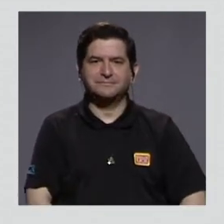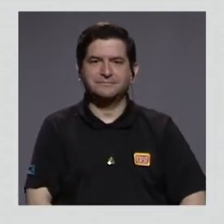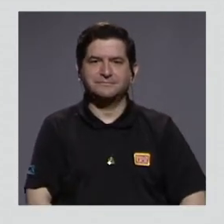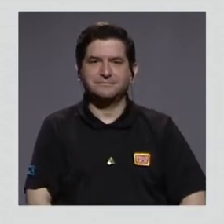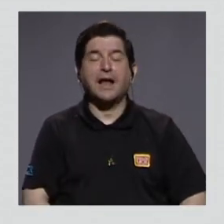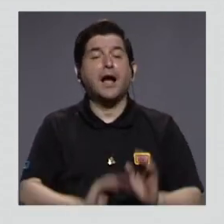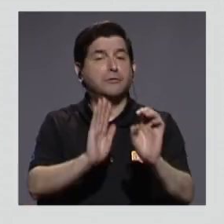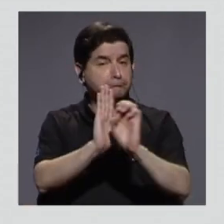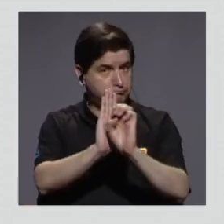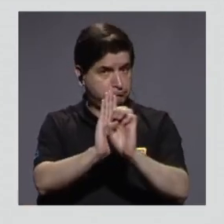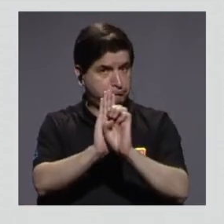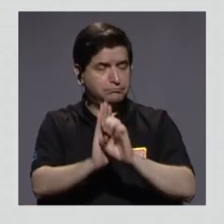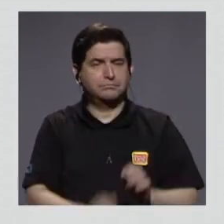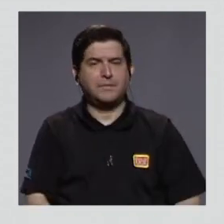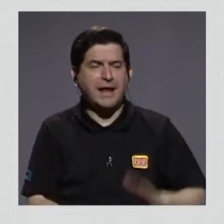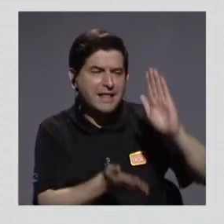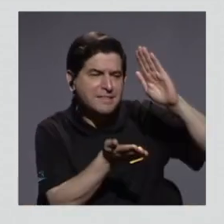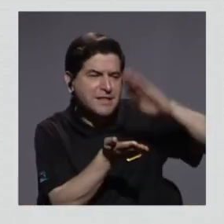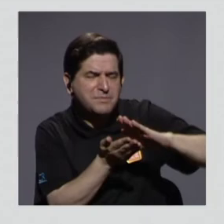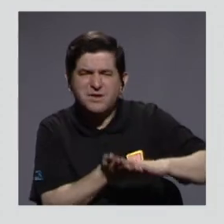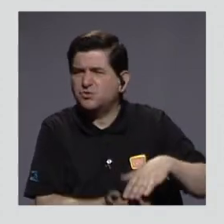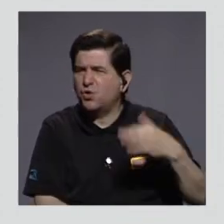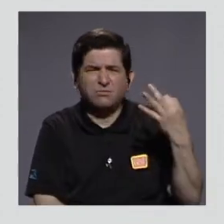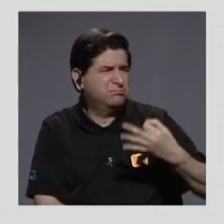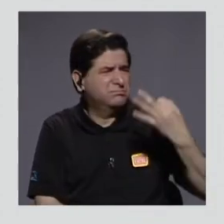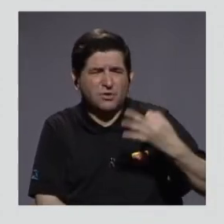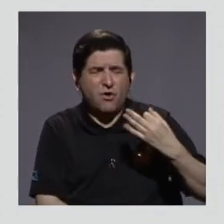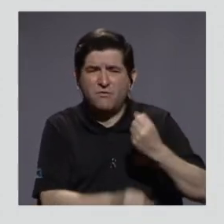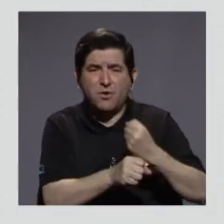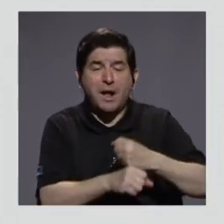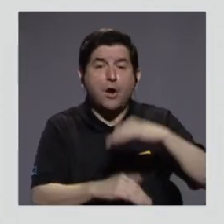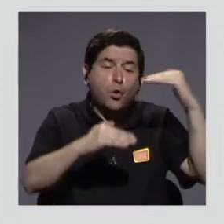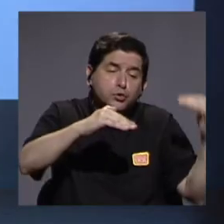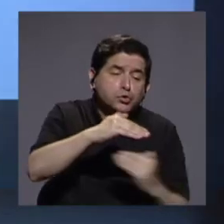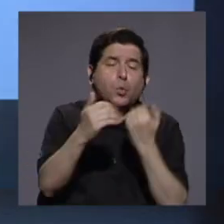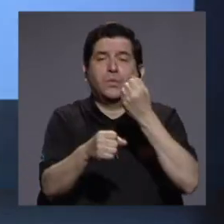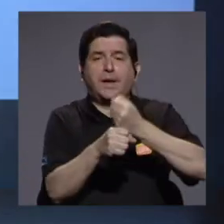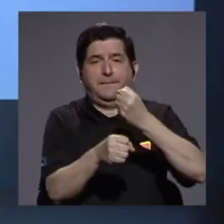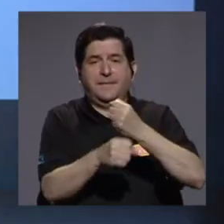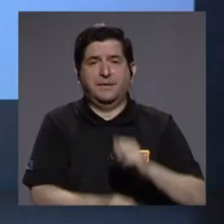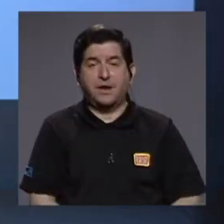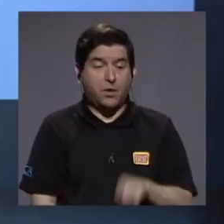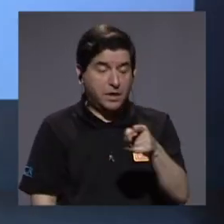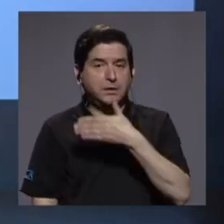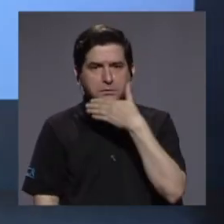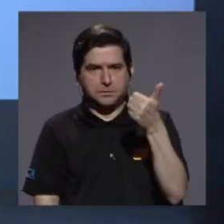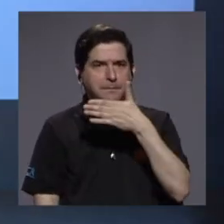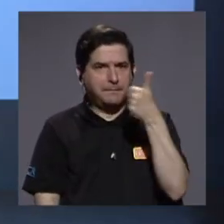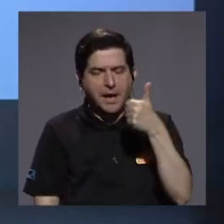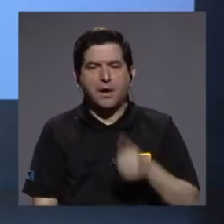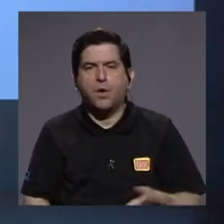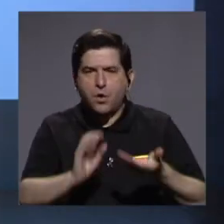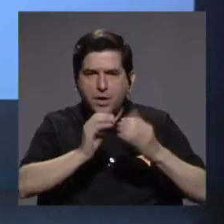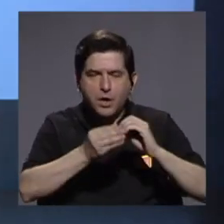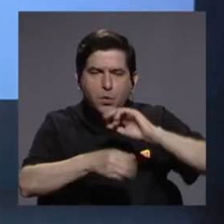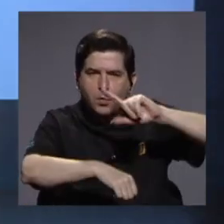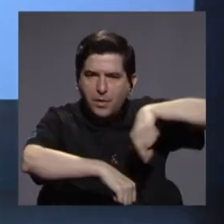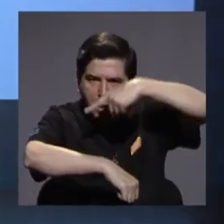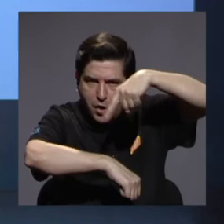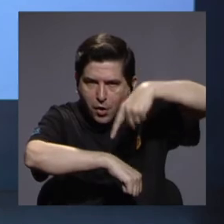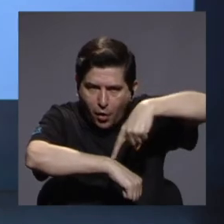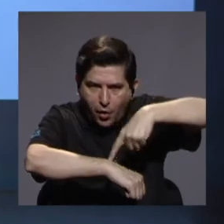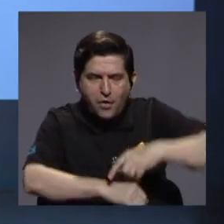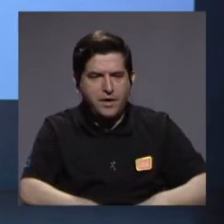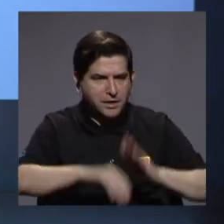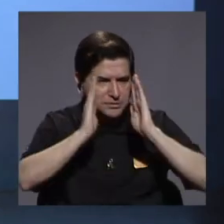por ejemplo una disminución de la informalidad o del subempleo eso mejora digamos la cantidad de obras que